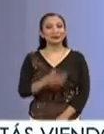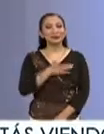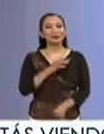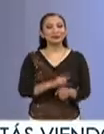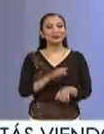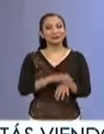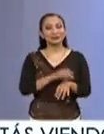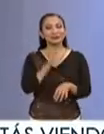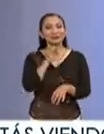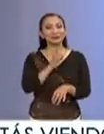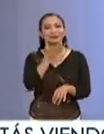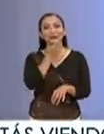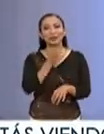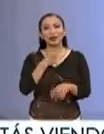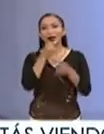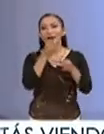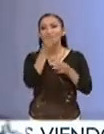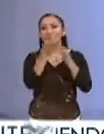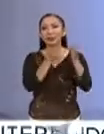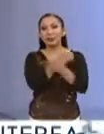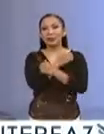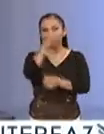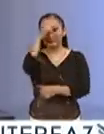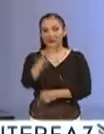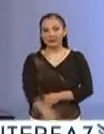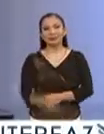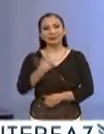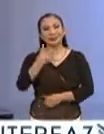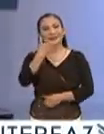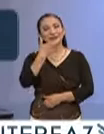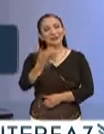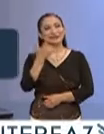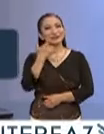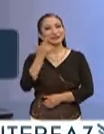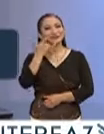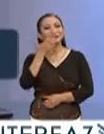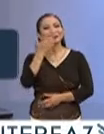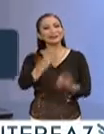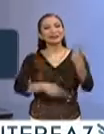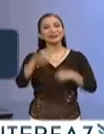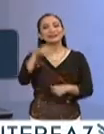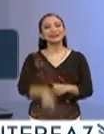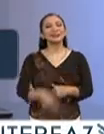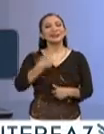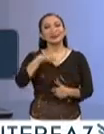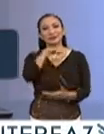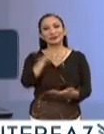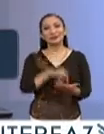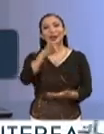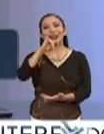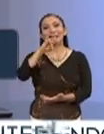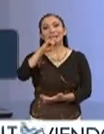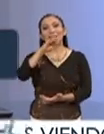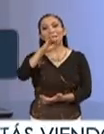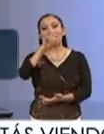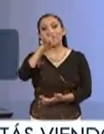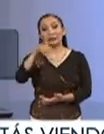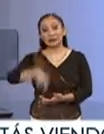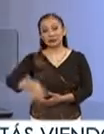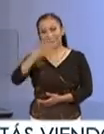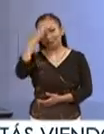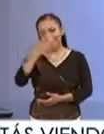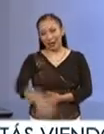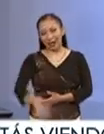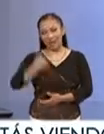Muy buenos días, amigos y amigas de la Agencia Informativa de Educación de México. Le doy la más cordial de las bienvenidas a este programa Interfaz, donde, como